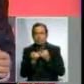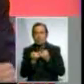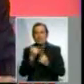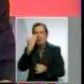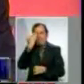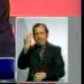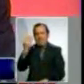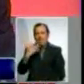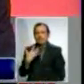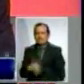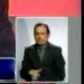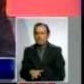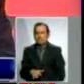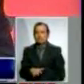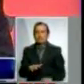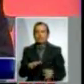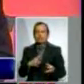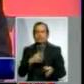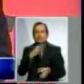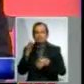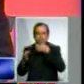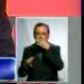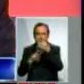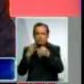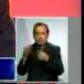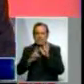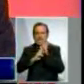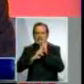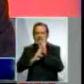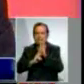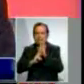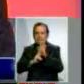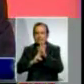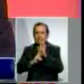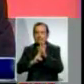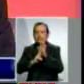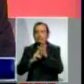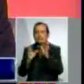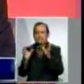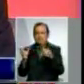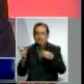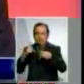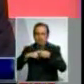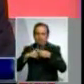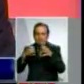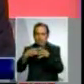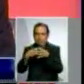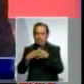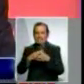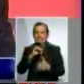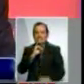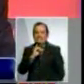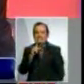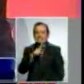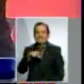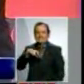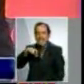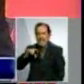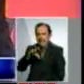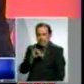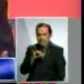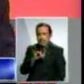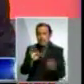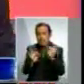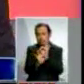en una en una serie de declaraciones con los representantes del gremio de las isapres puesto que ellos han generado varios